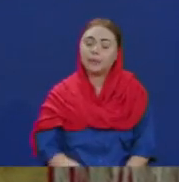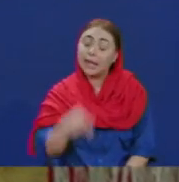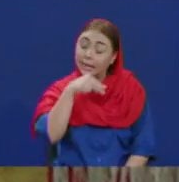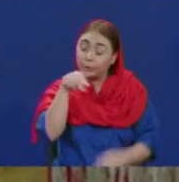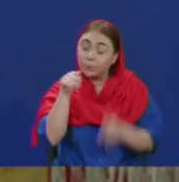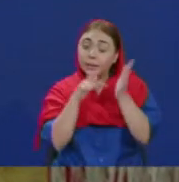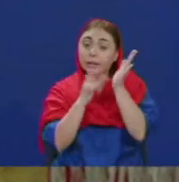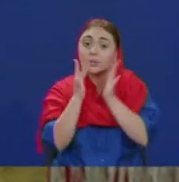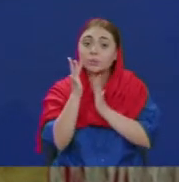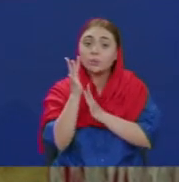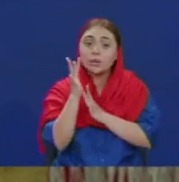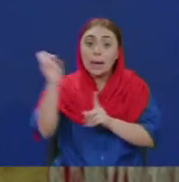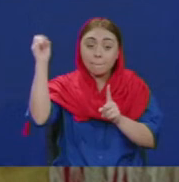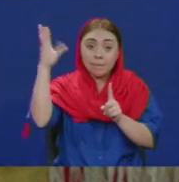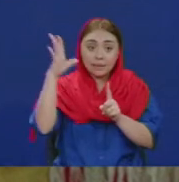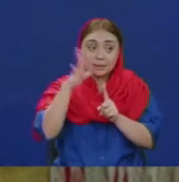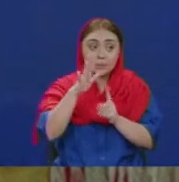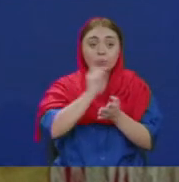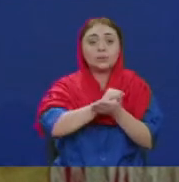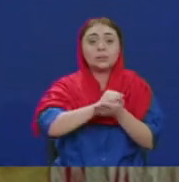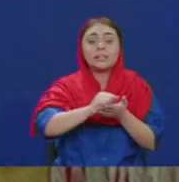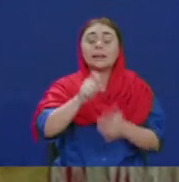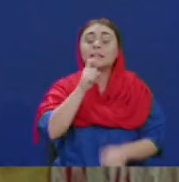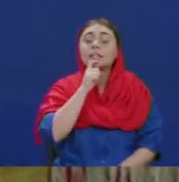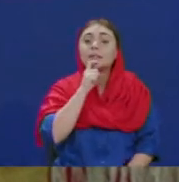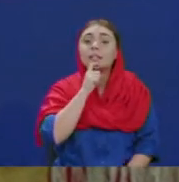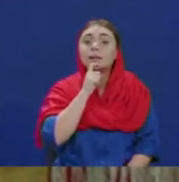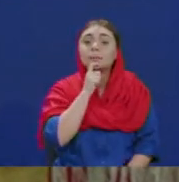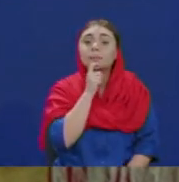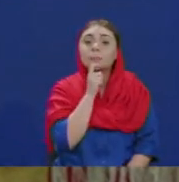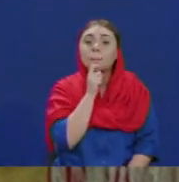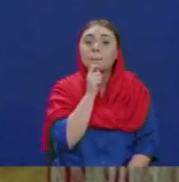nombre de Jesús santificamos el pan y el vino.